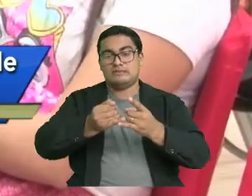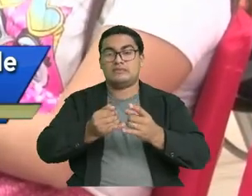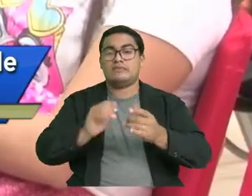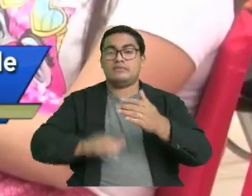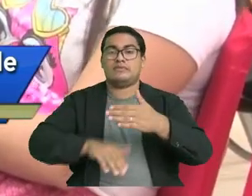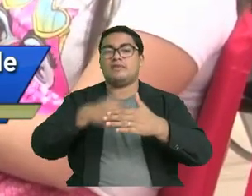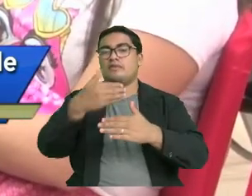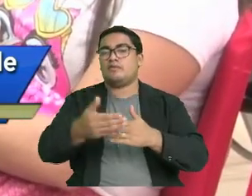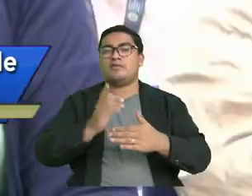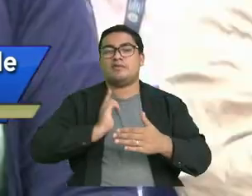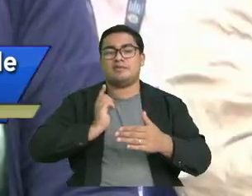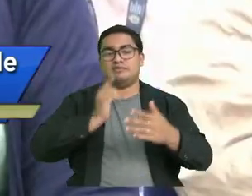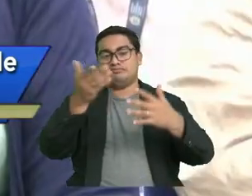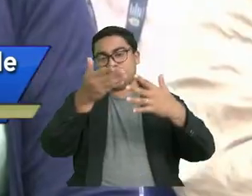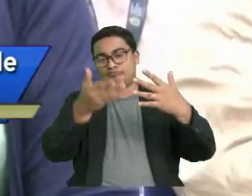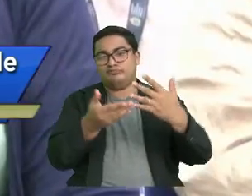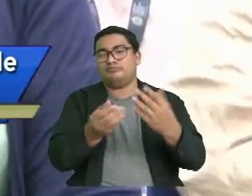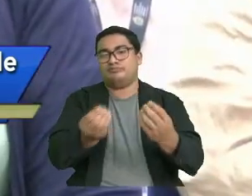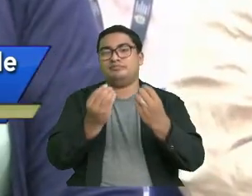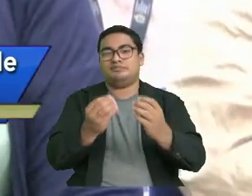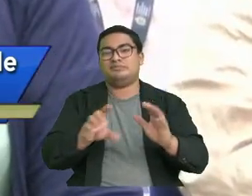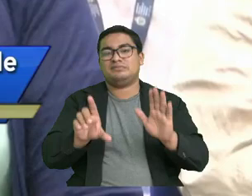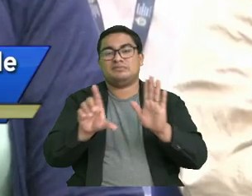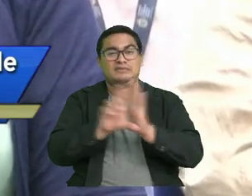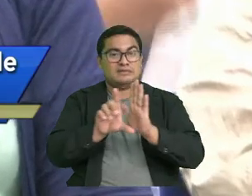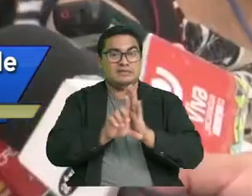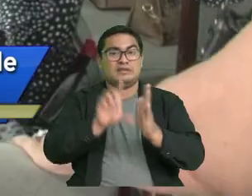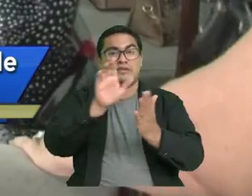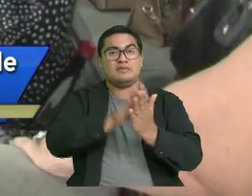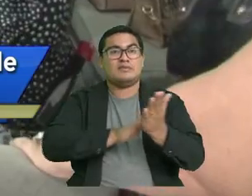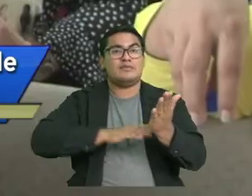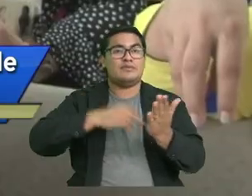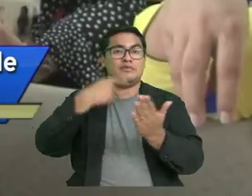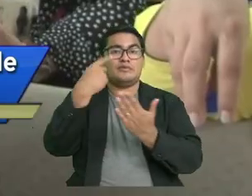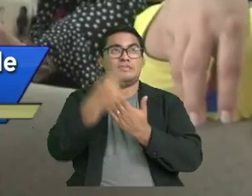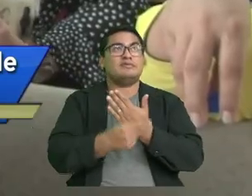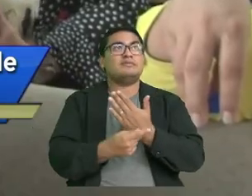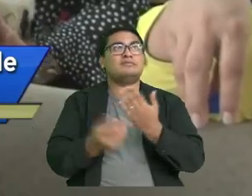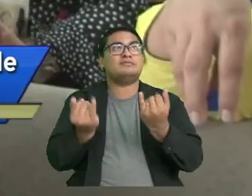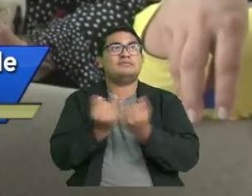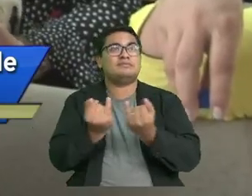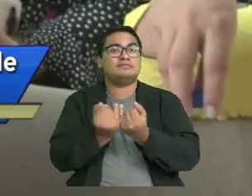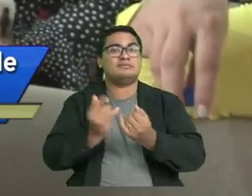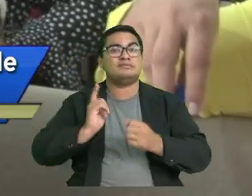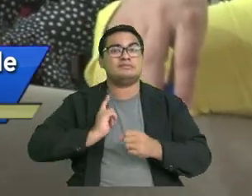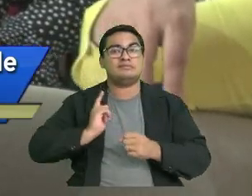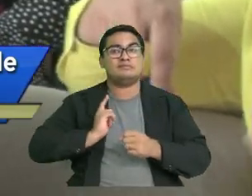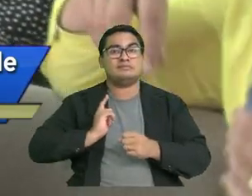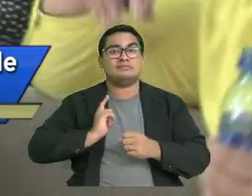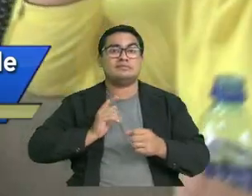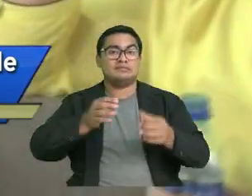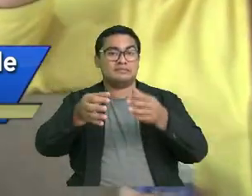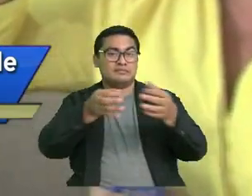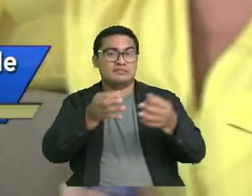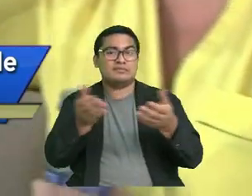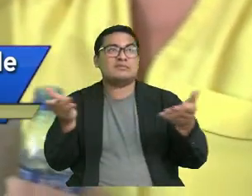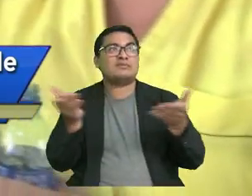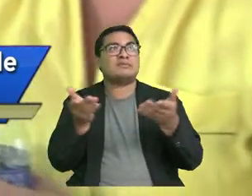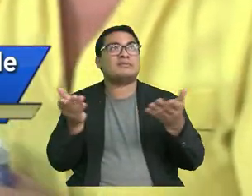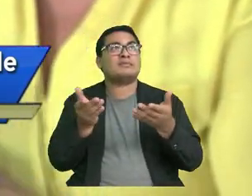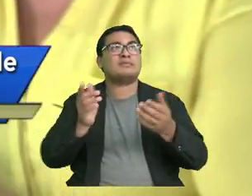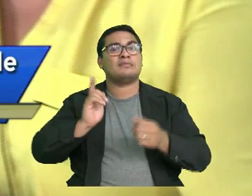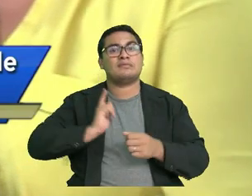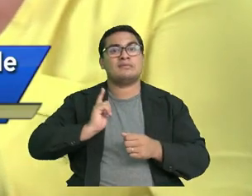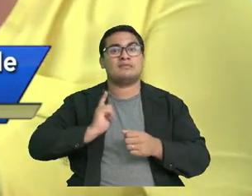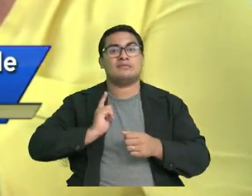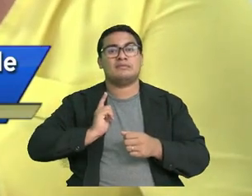gran cantidad, ¿verdad?, de programas. Sí, sí. Y también tenemos disposiciones, también